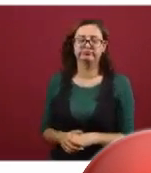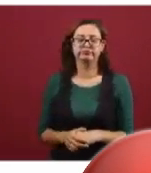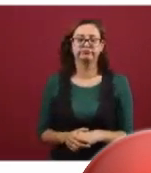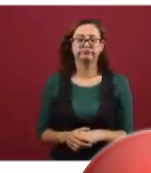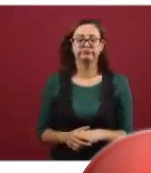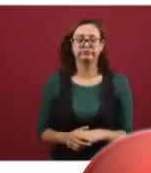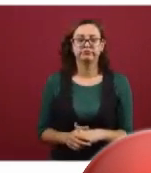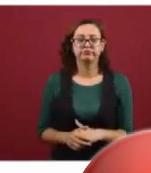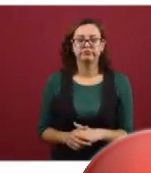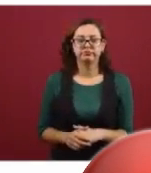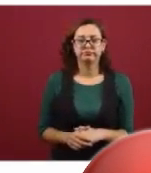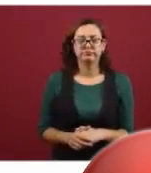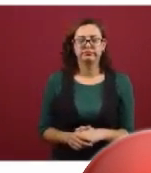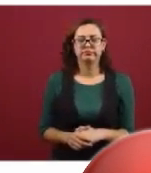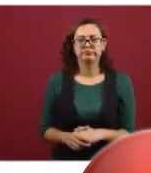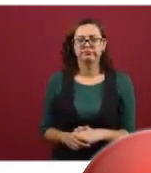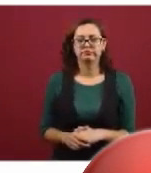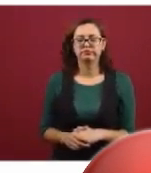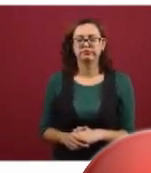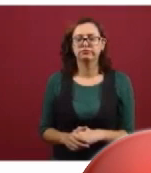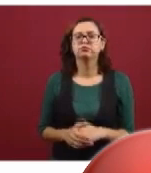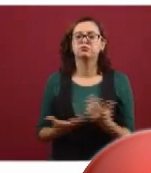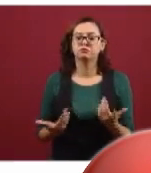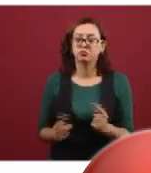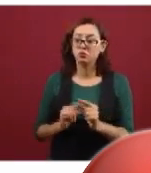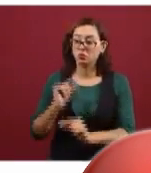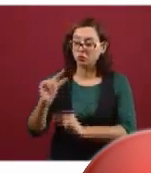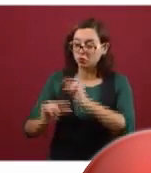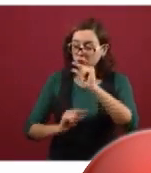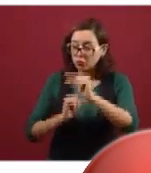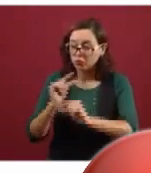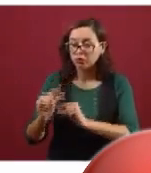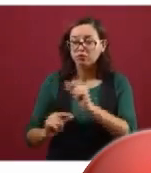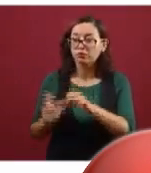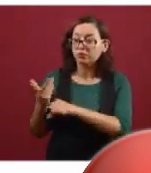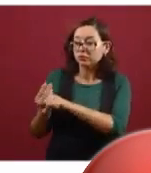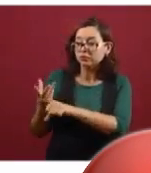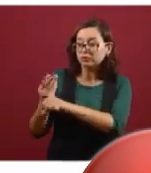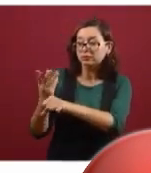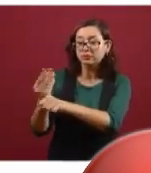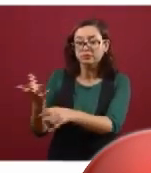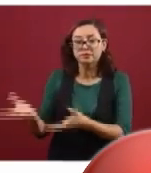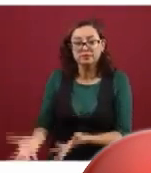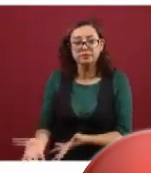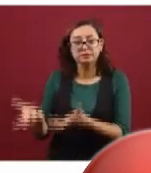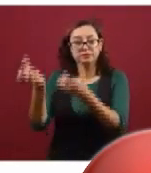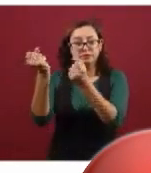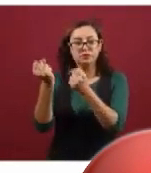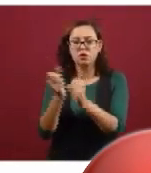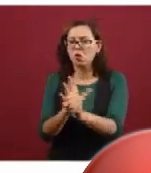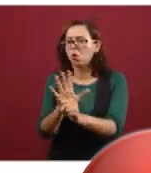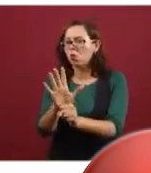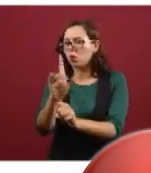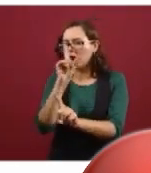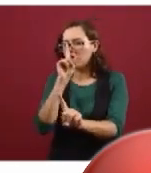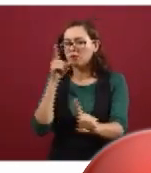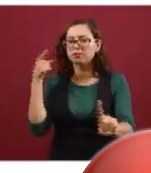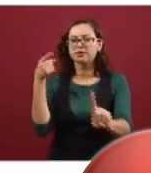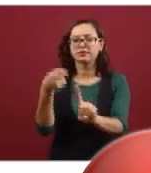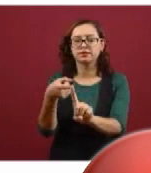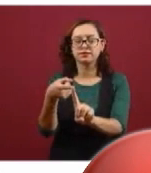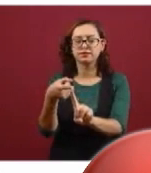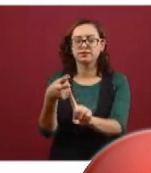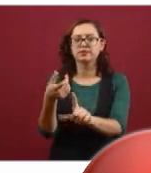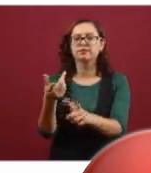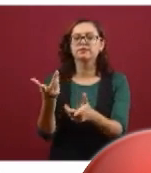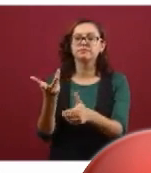e incrementar el factor de recuperación de los campos maduros, se tiene considerado aumentar la